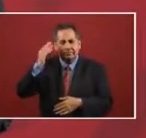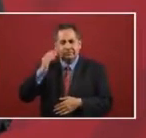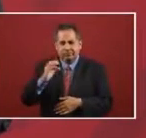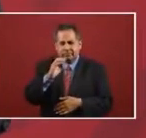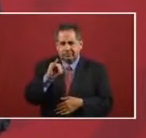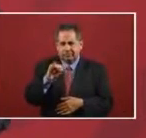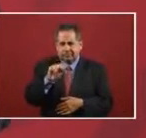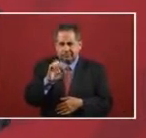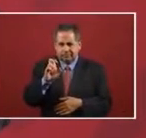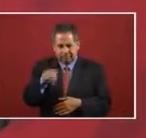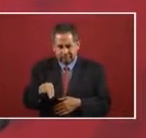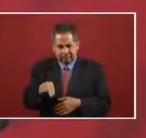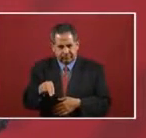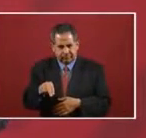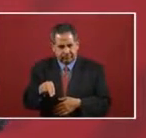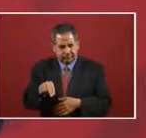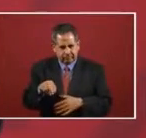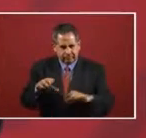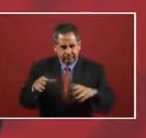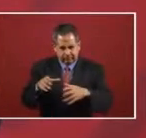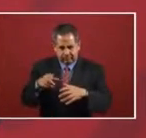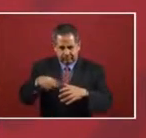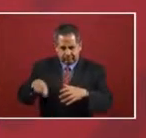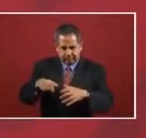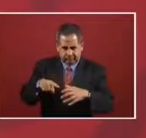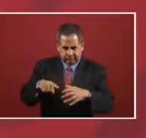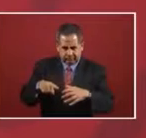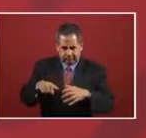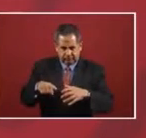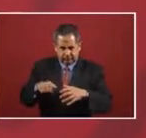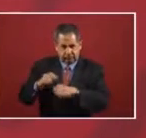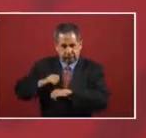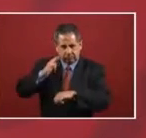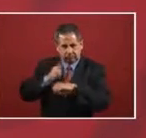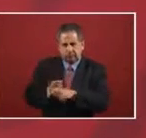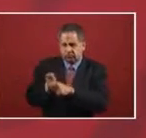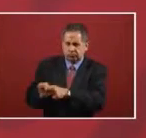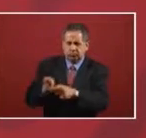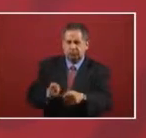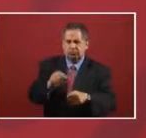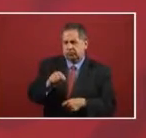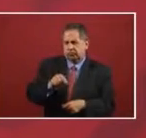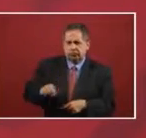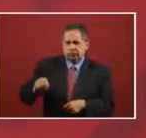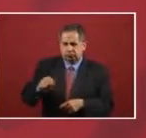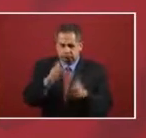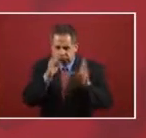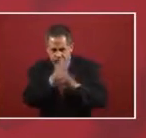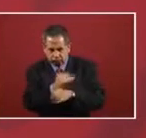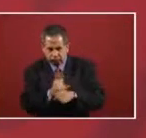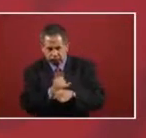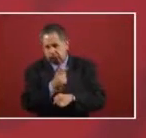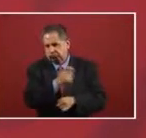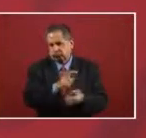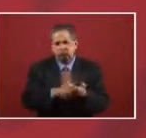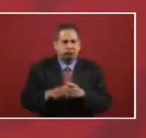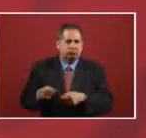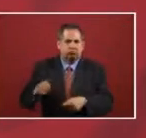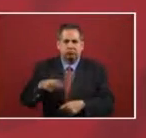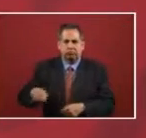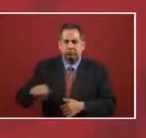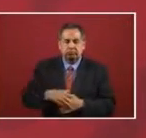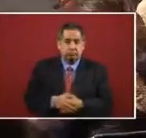de gobierno hablará de la felicidad del pueblo y afirmó que no existe el mal humor social. El informe de gobierno se llevará a cabo